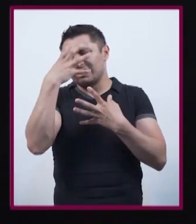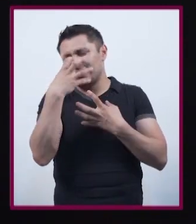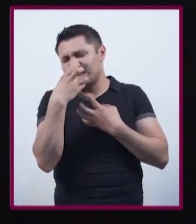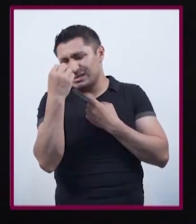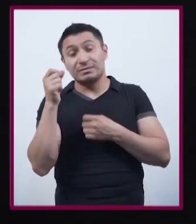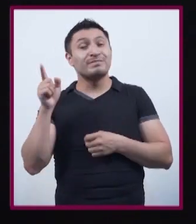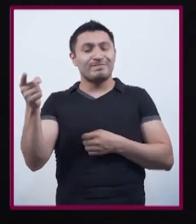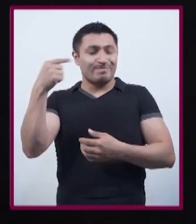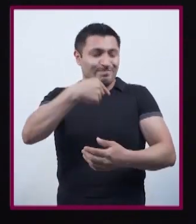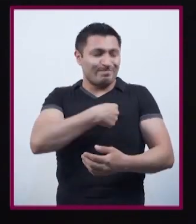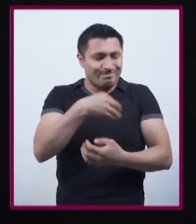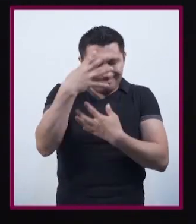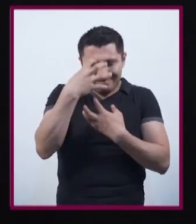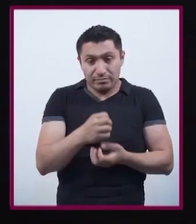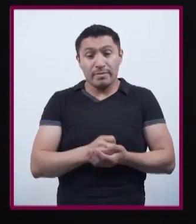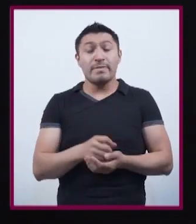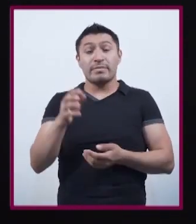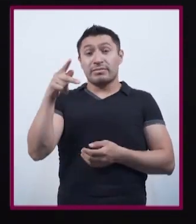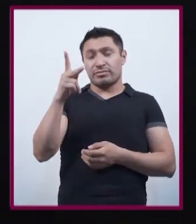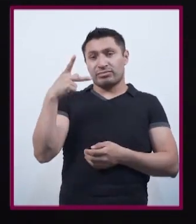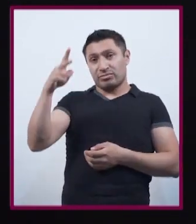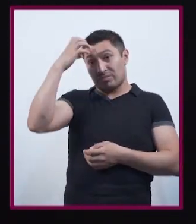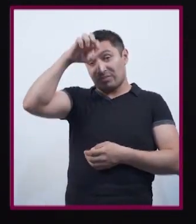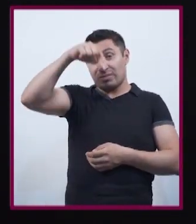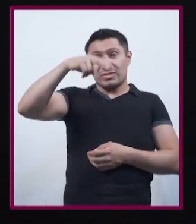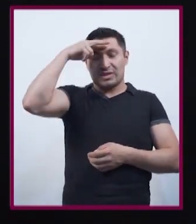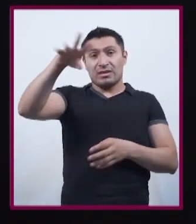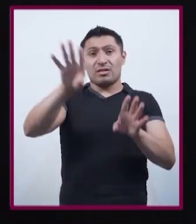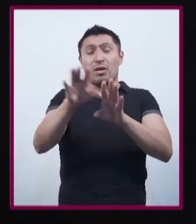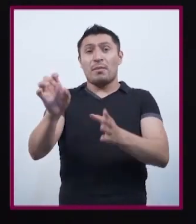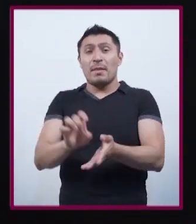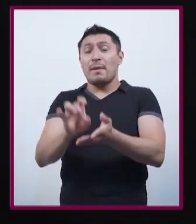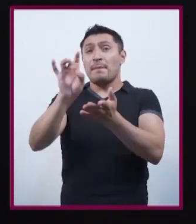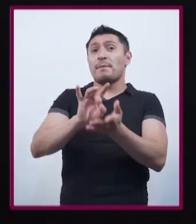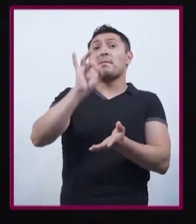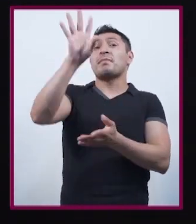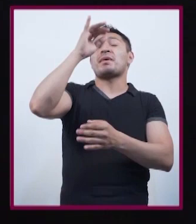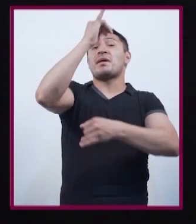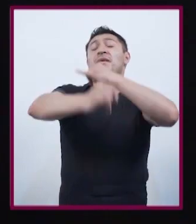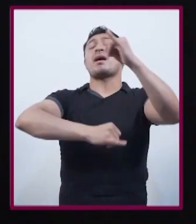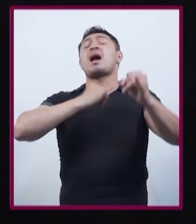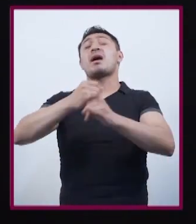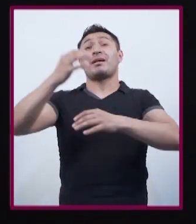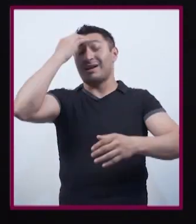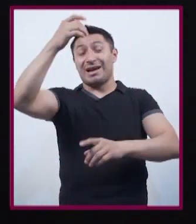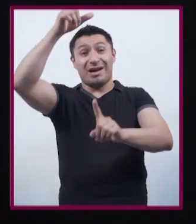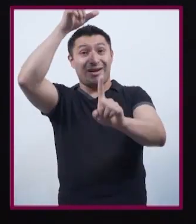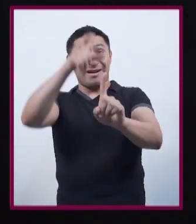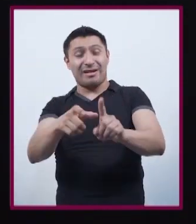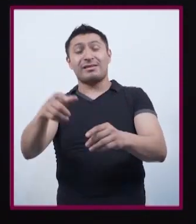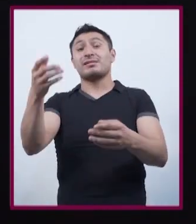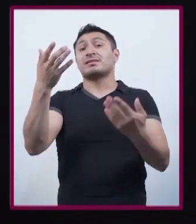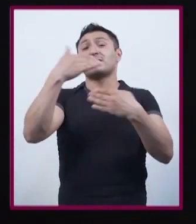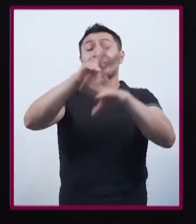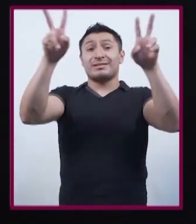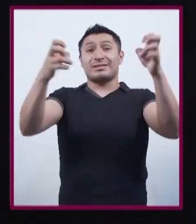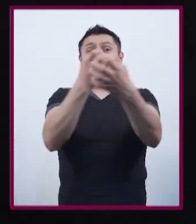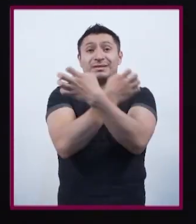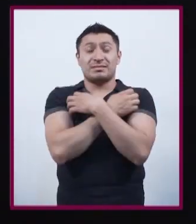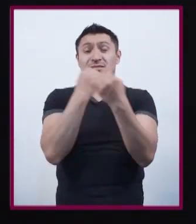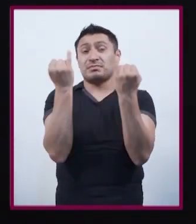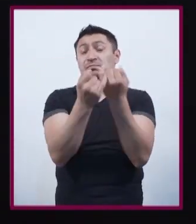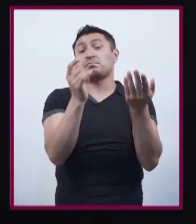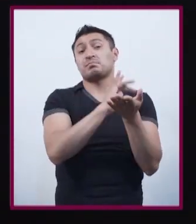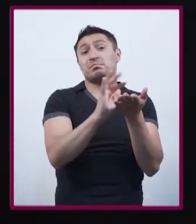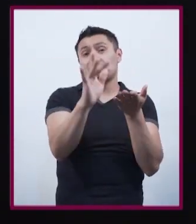su trabajo en México representaron un duro golpe anímico y emocional para ella. Sin embargo, la experiencia en México la catapultó a